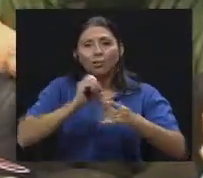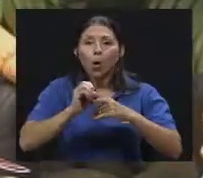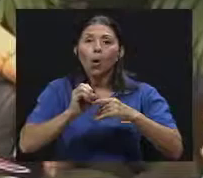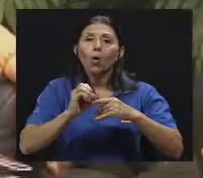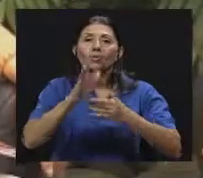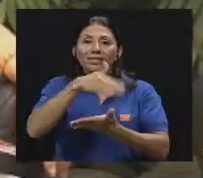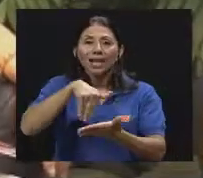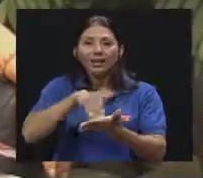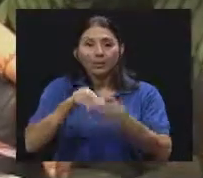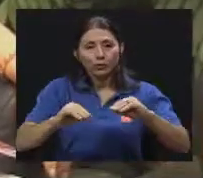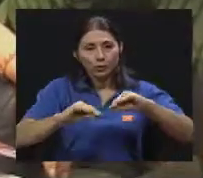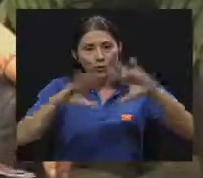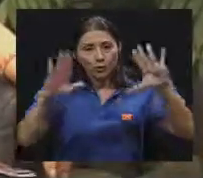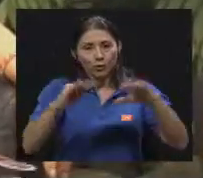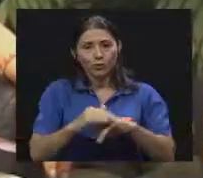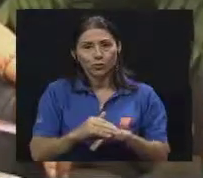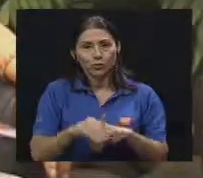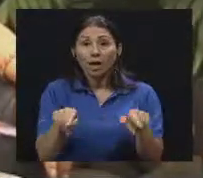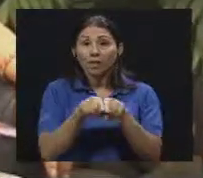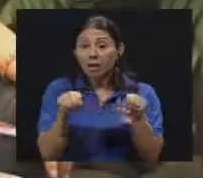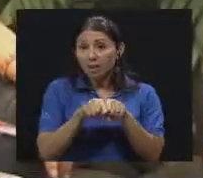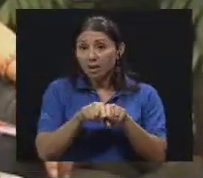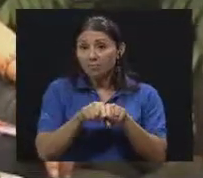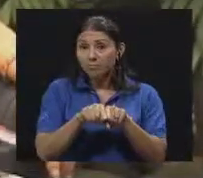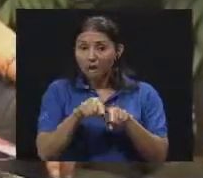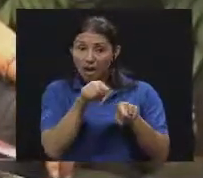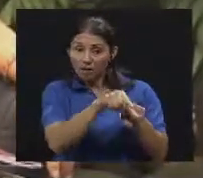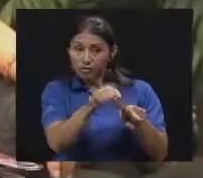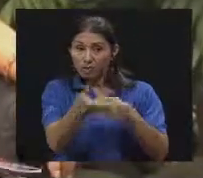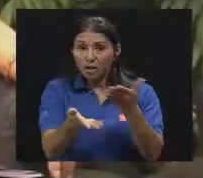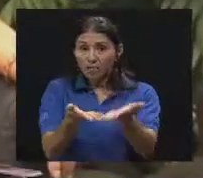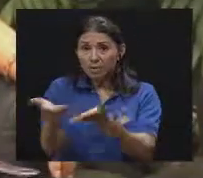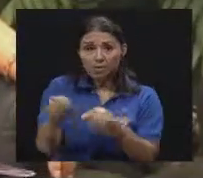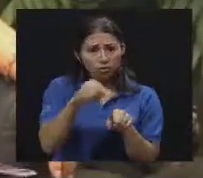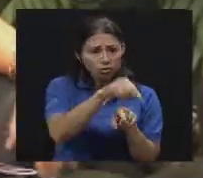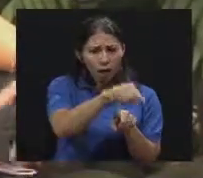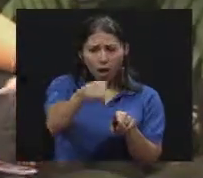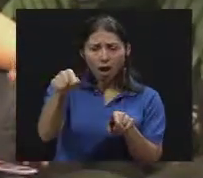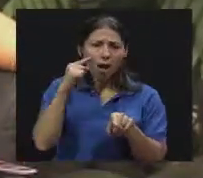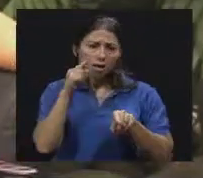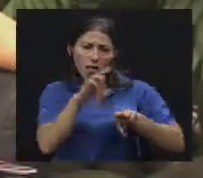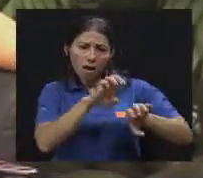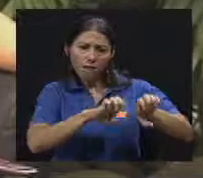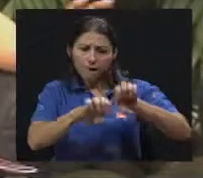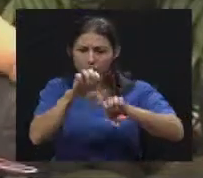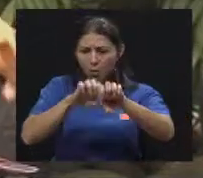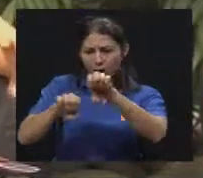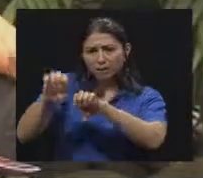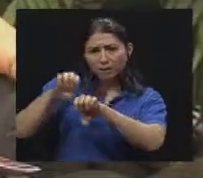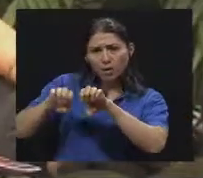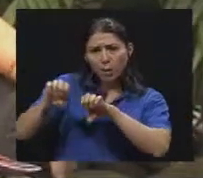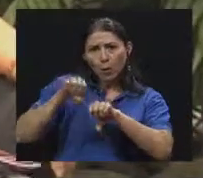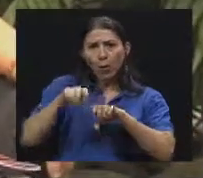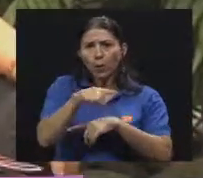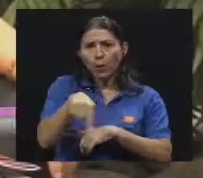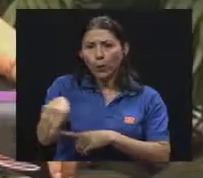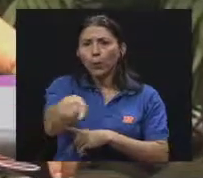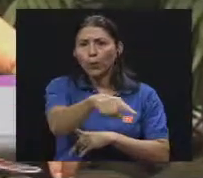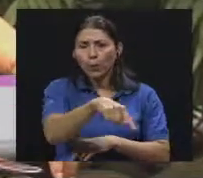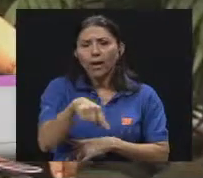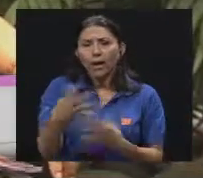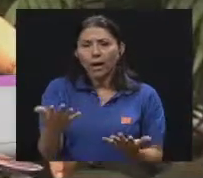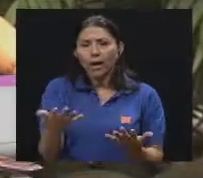diurnos, ¿verdad? También desde la parte de evaluación de estos servicios que se brindan en los hogares de ancianos y en los